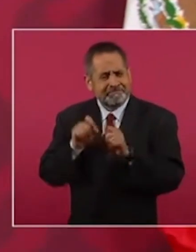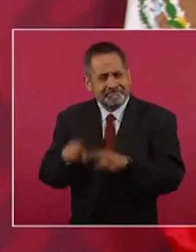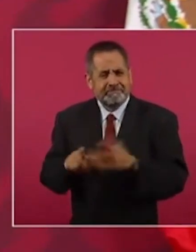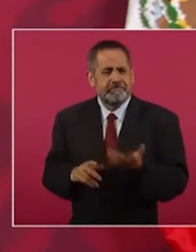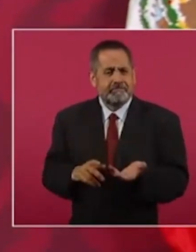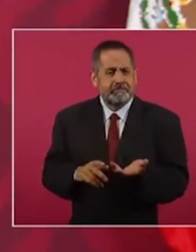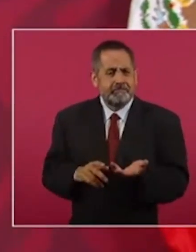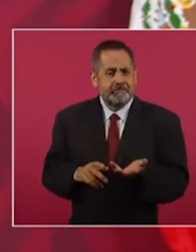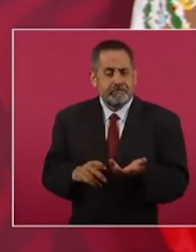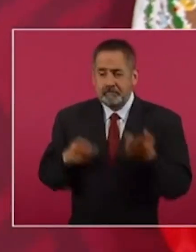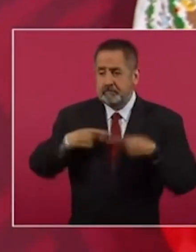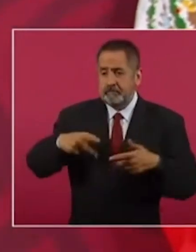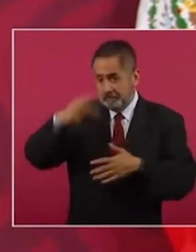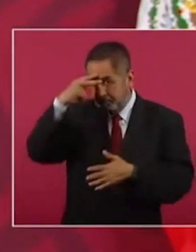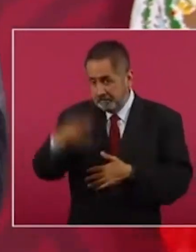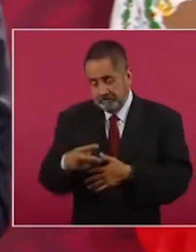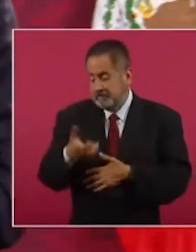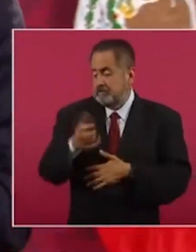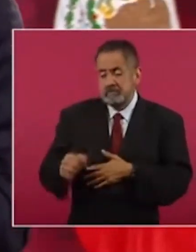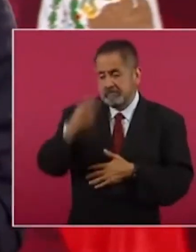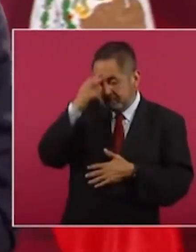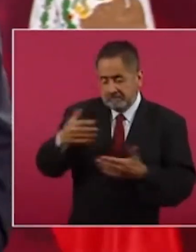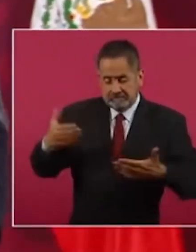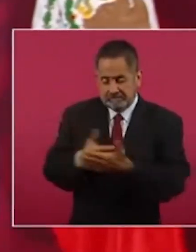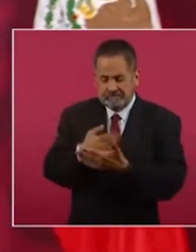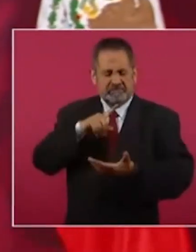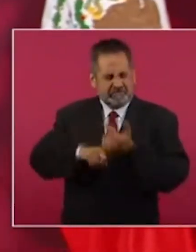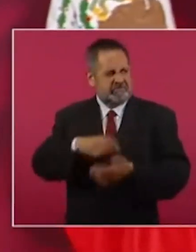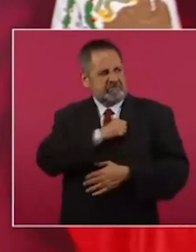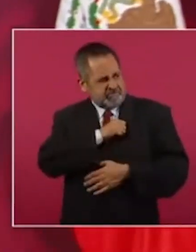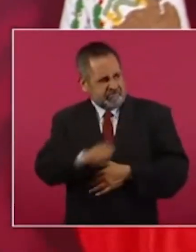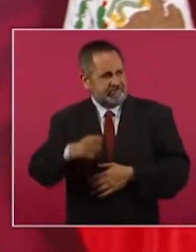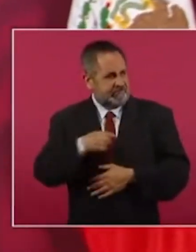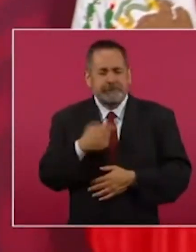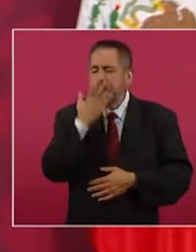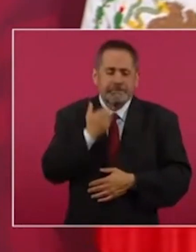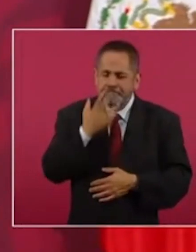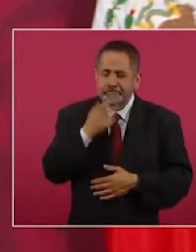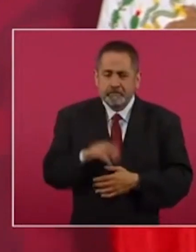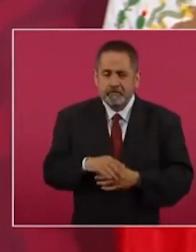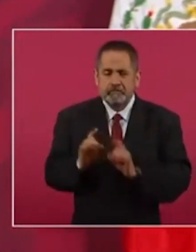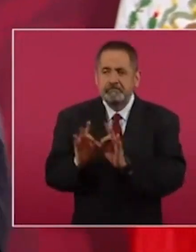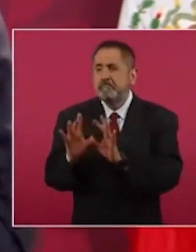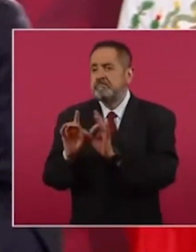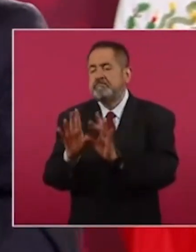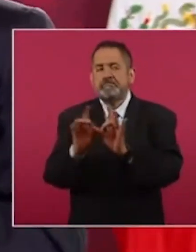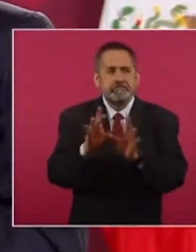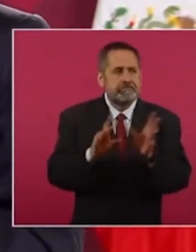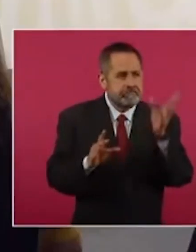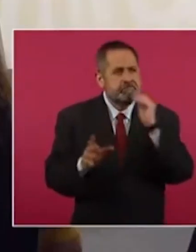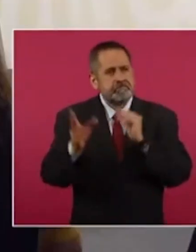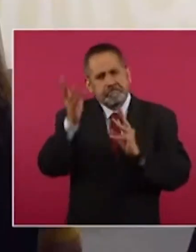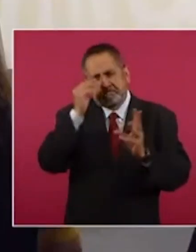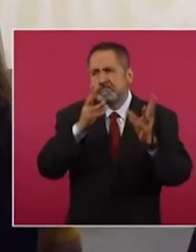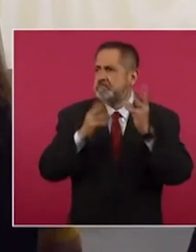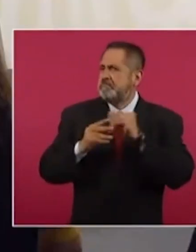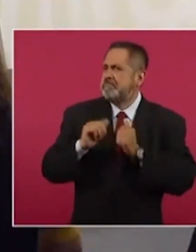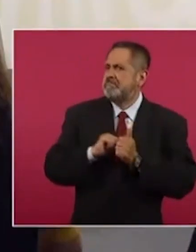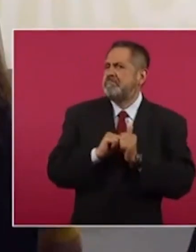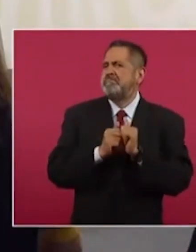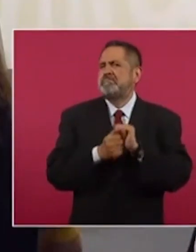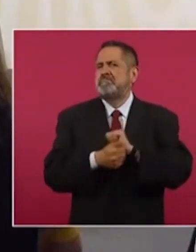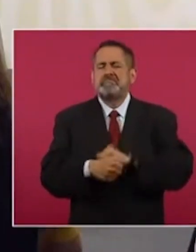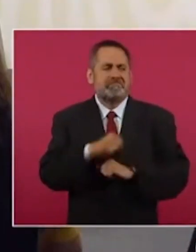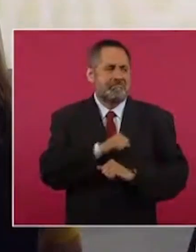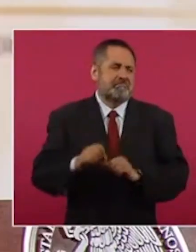que el mexicano no es malo que es naturaleza que no nacimos malos son las circunstancias las que